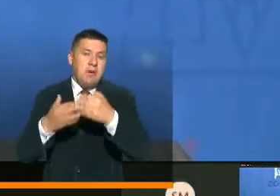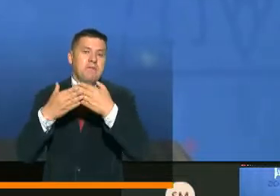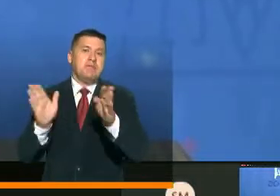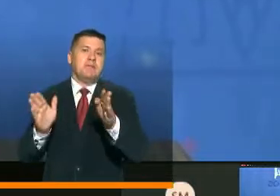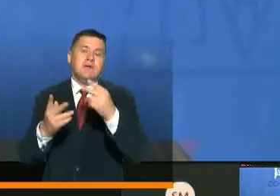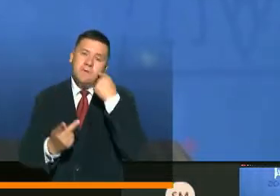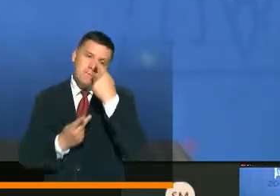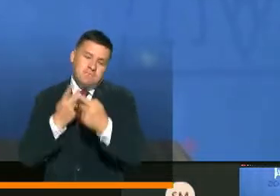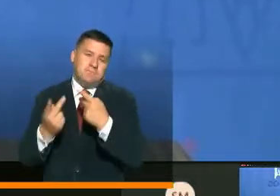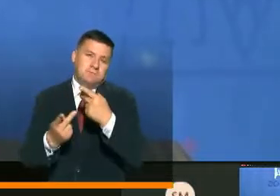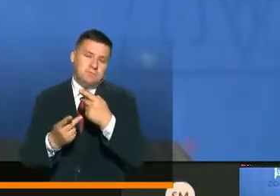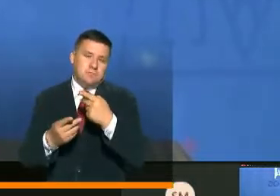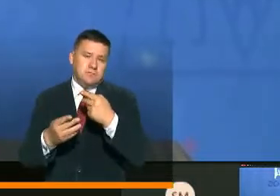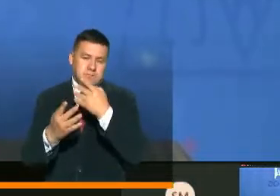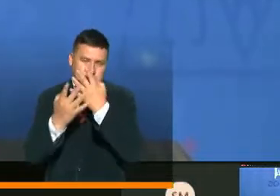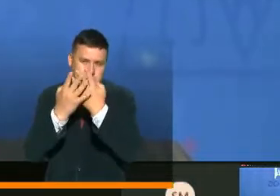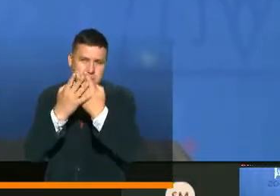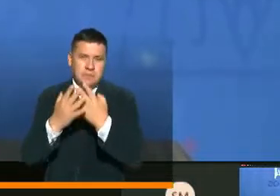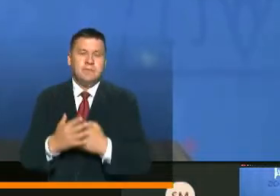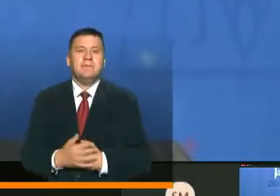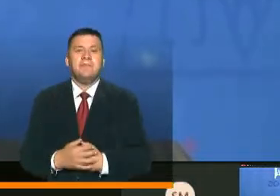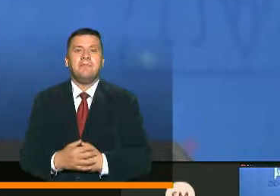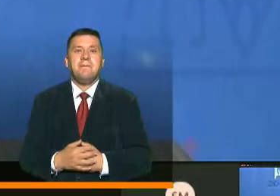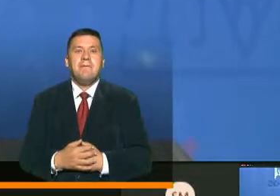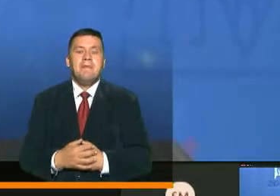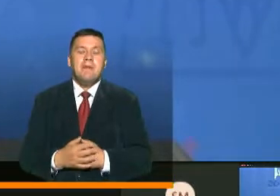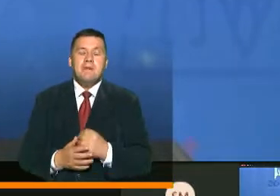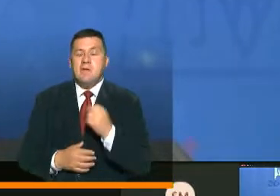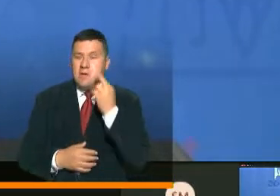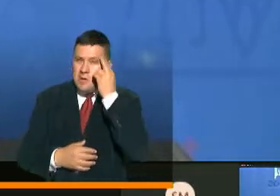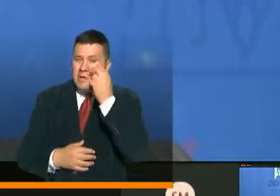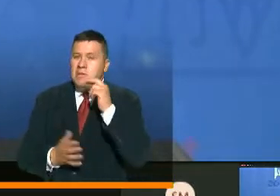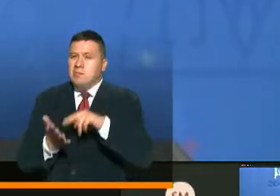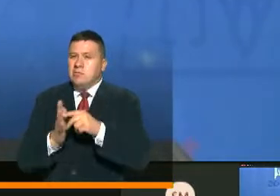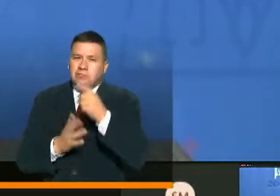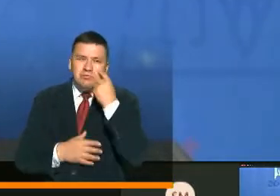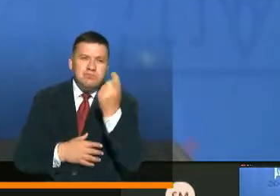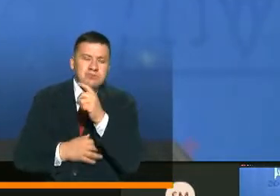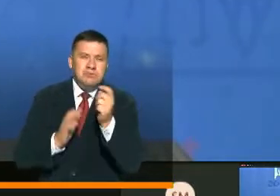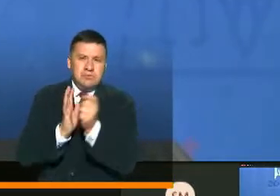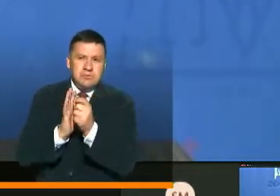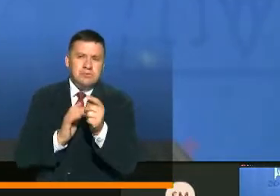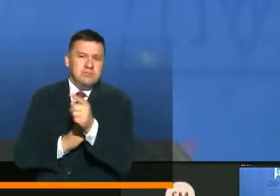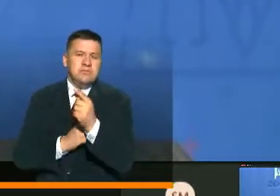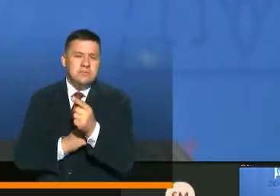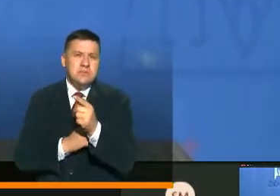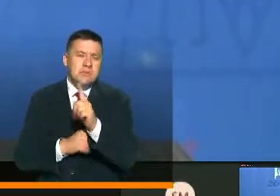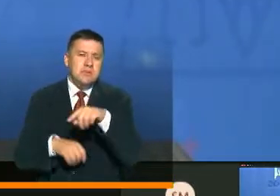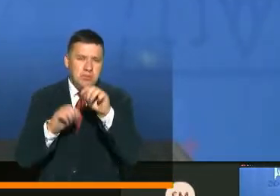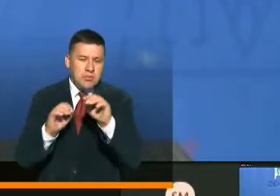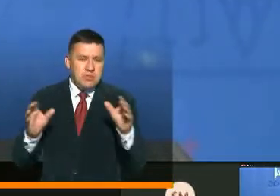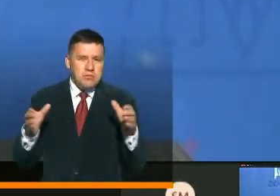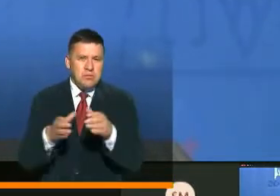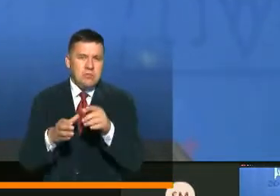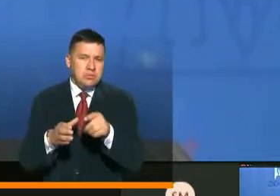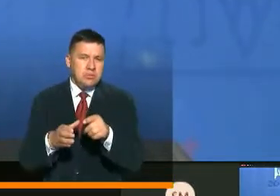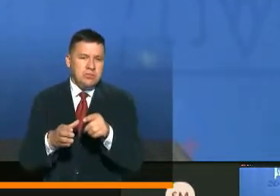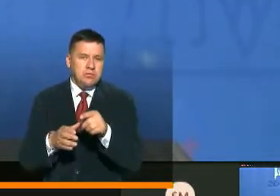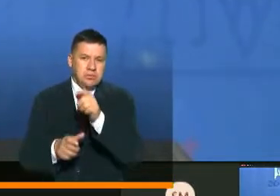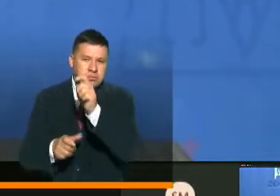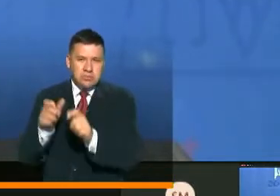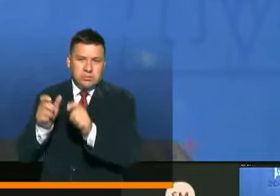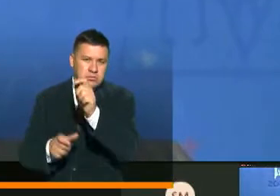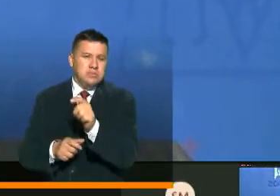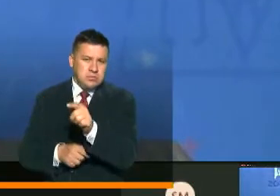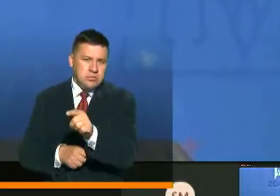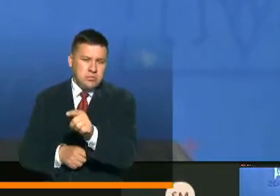tener visitas en estos centros carcelarios. Y evidentemente lo que se ha visto es que hay la posibilidad de que estas